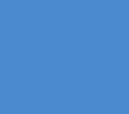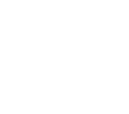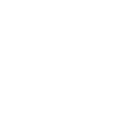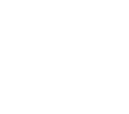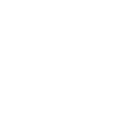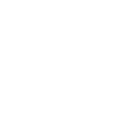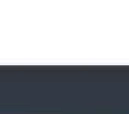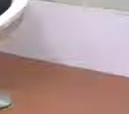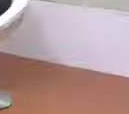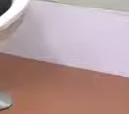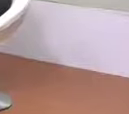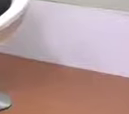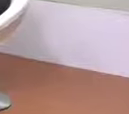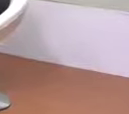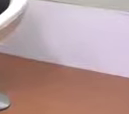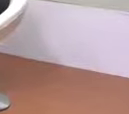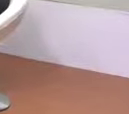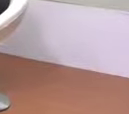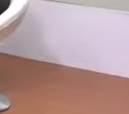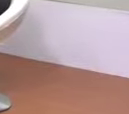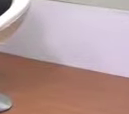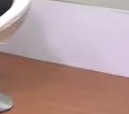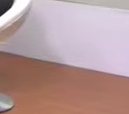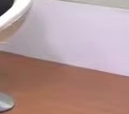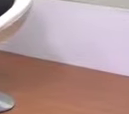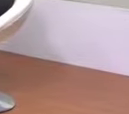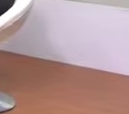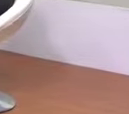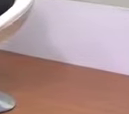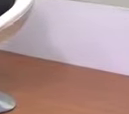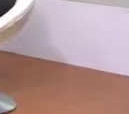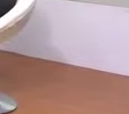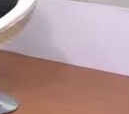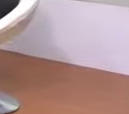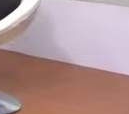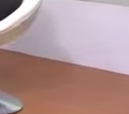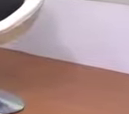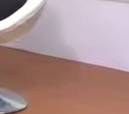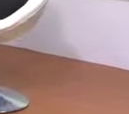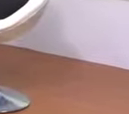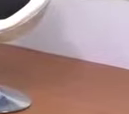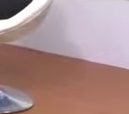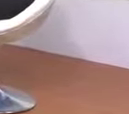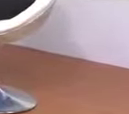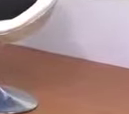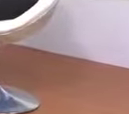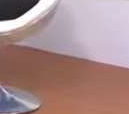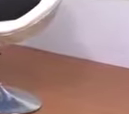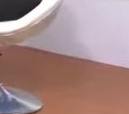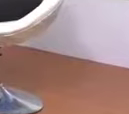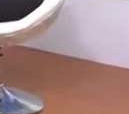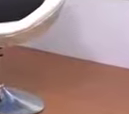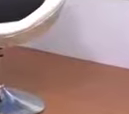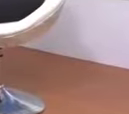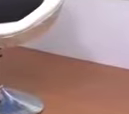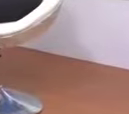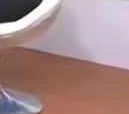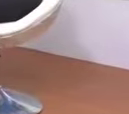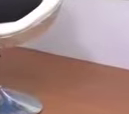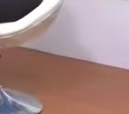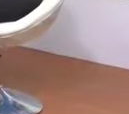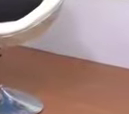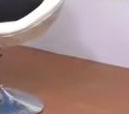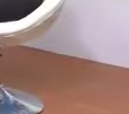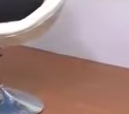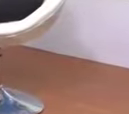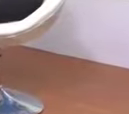otros. Y es de esta forma que nosotros les damos la bienvenida a todos los que nos están sintonizando a través de la plataforma